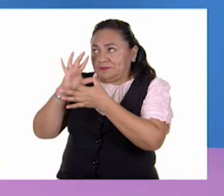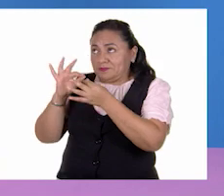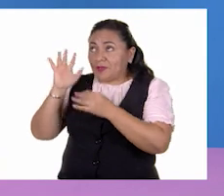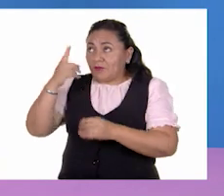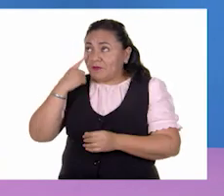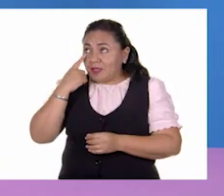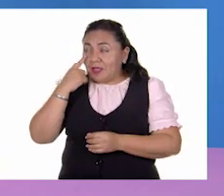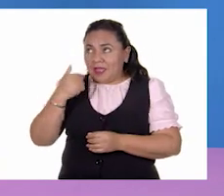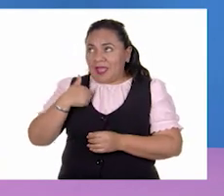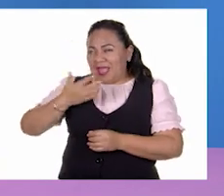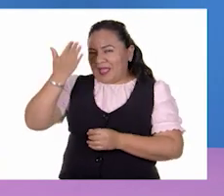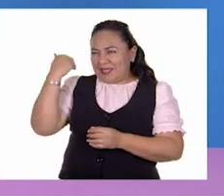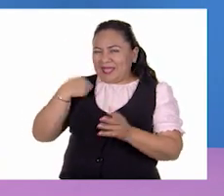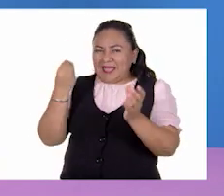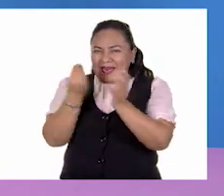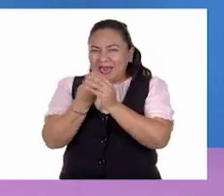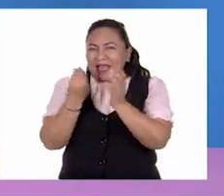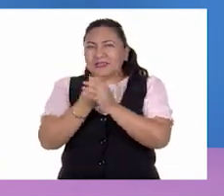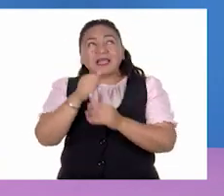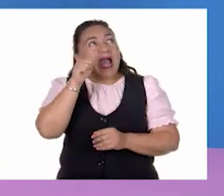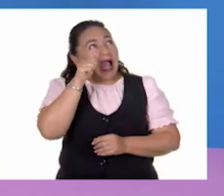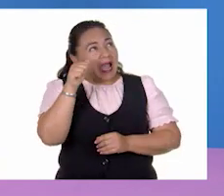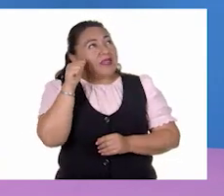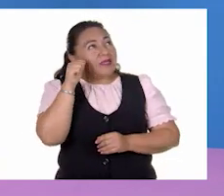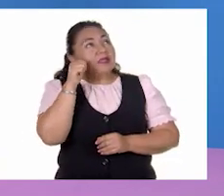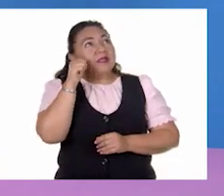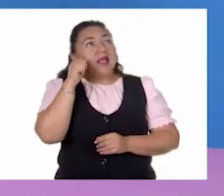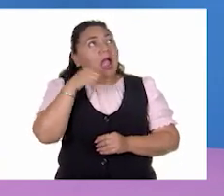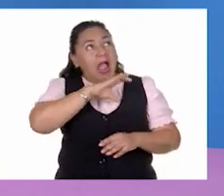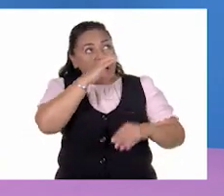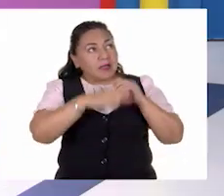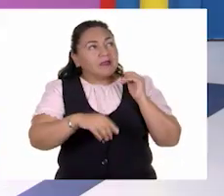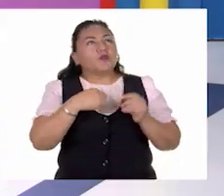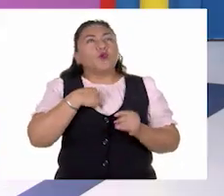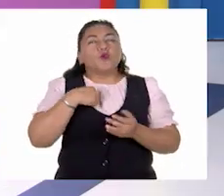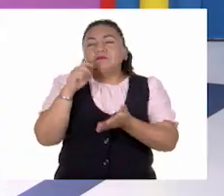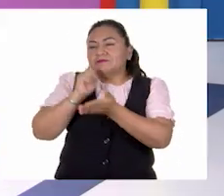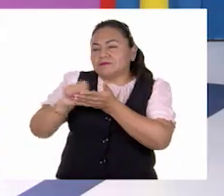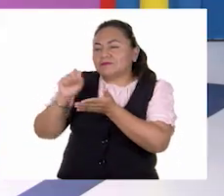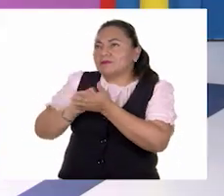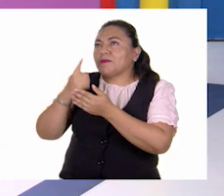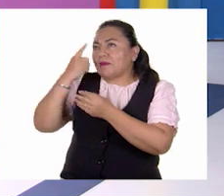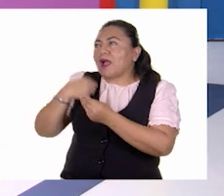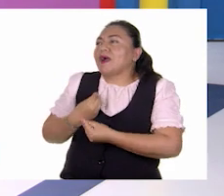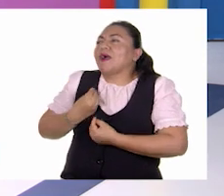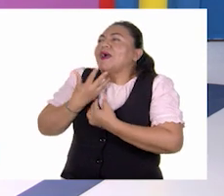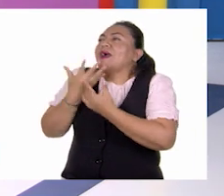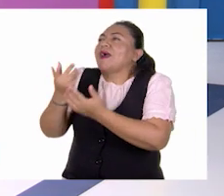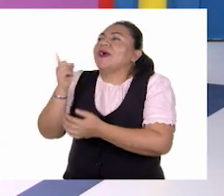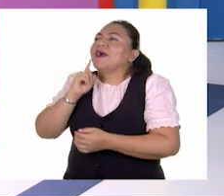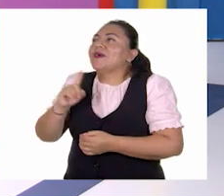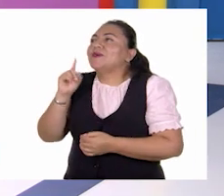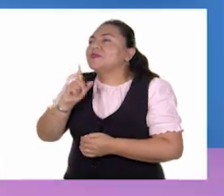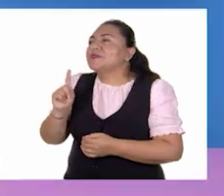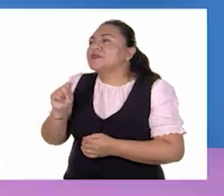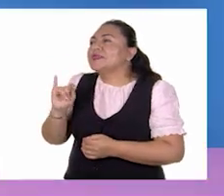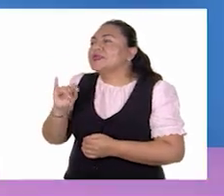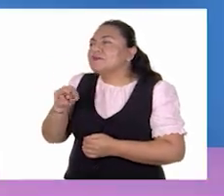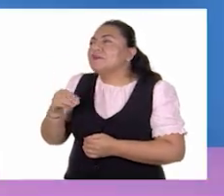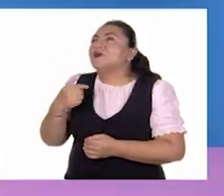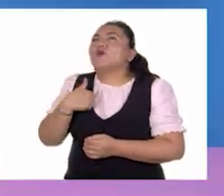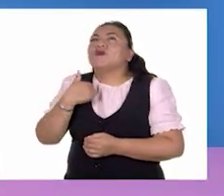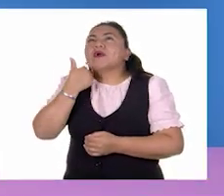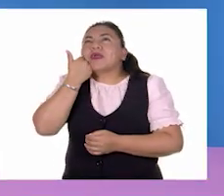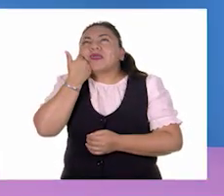que después de la clase de ayer, escribí un poema para Tin, en el que traté de decir